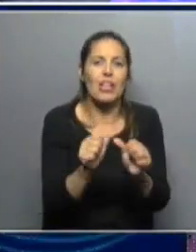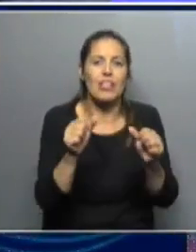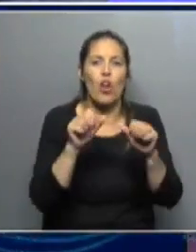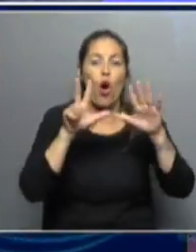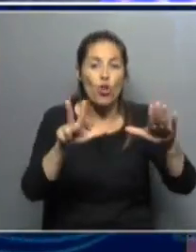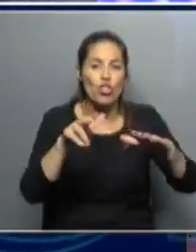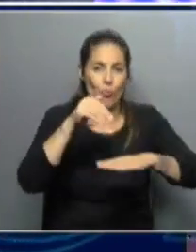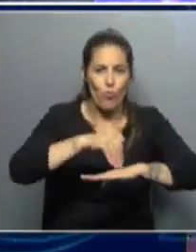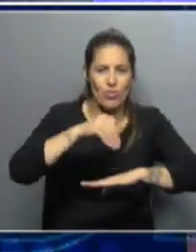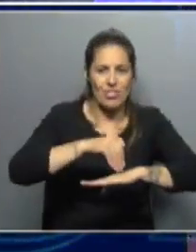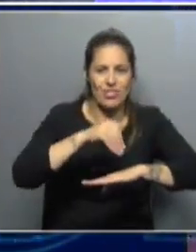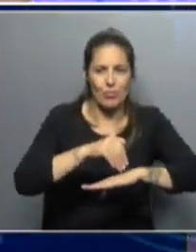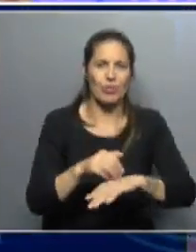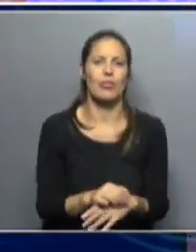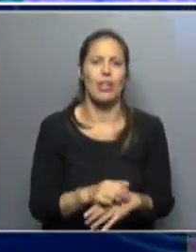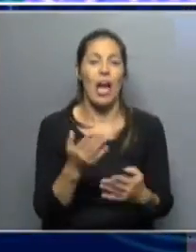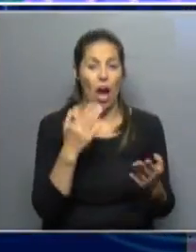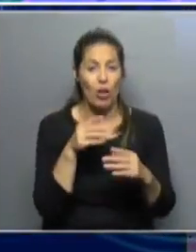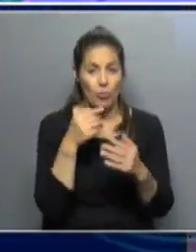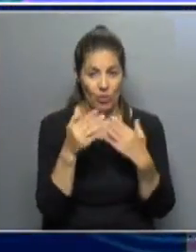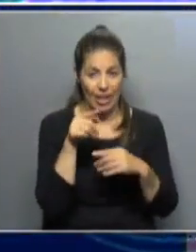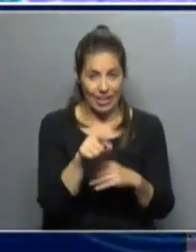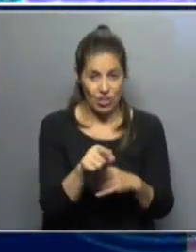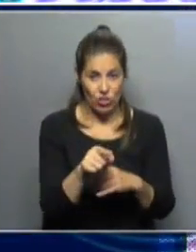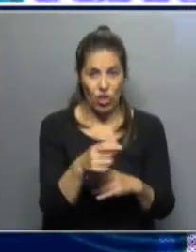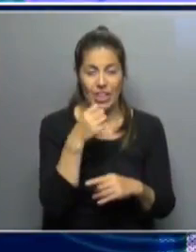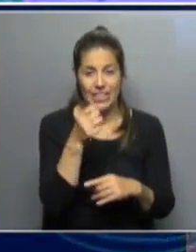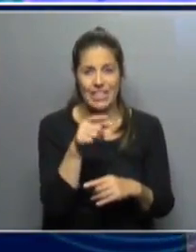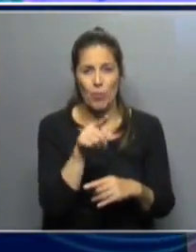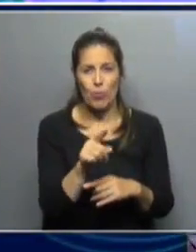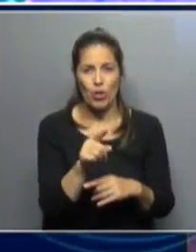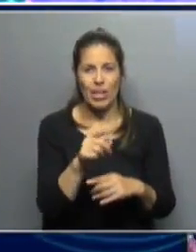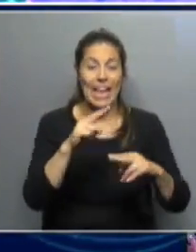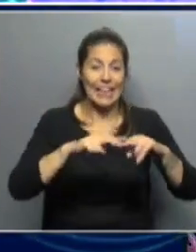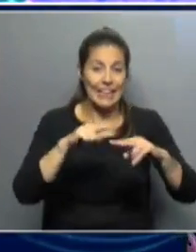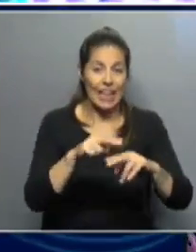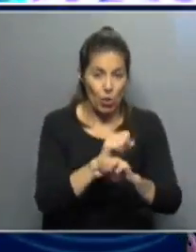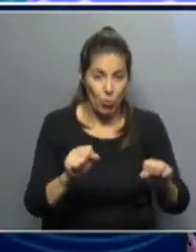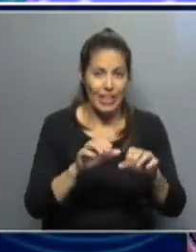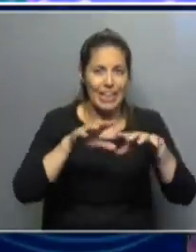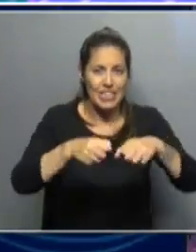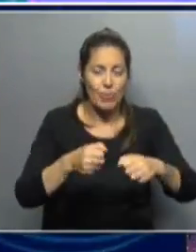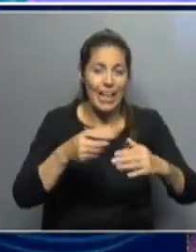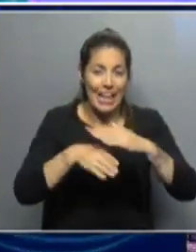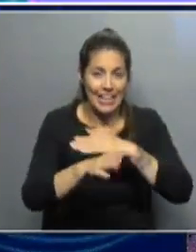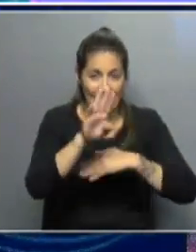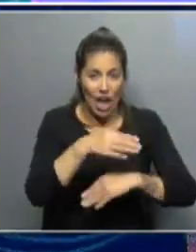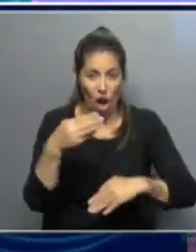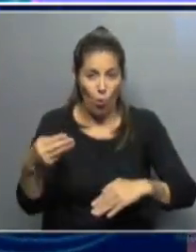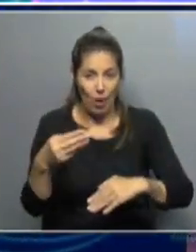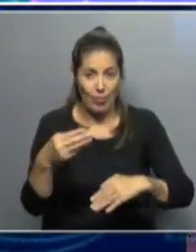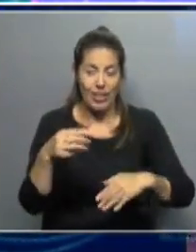8 municipios, ¿no? A propósito, ahora vamos para ahí. Decía Carlos, por internet pueden reservar. Bueno, entren a la página de la